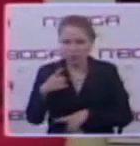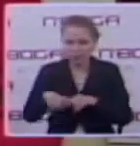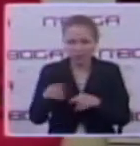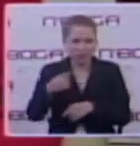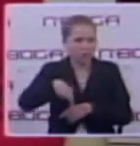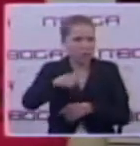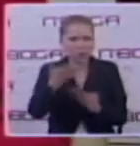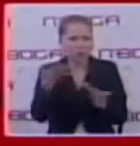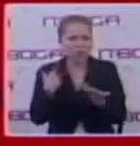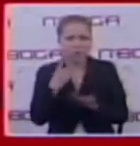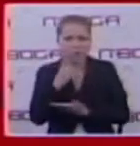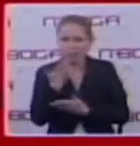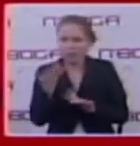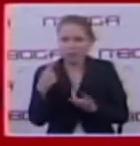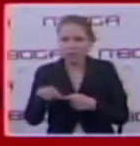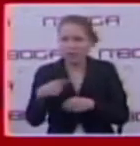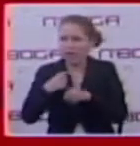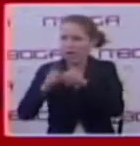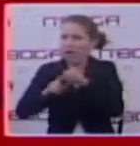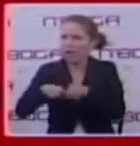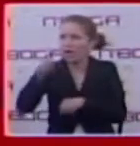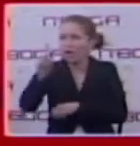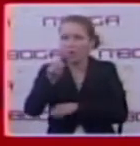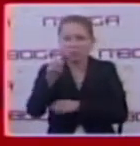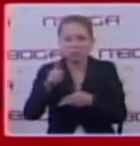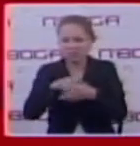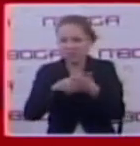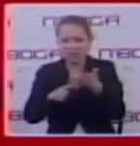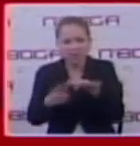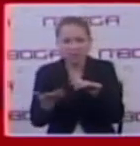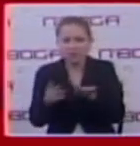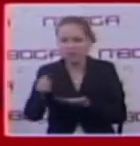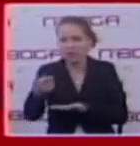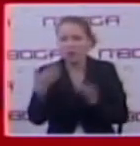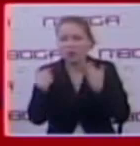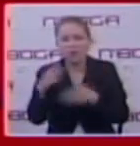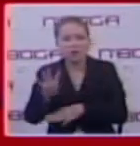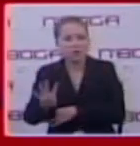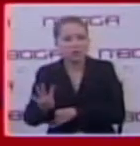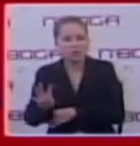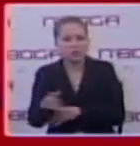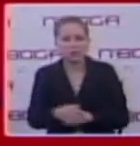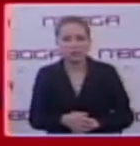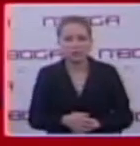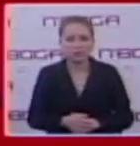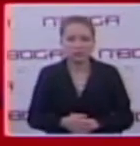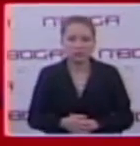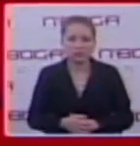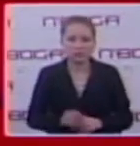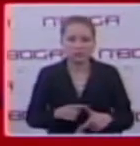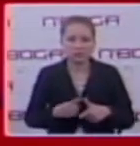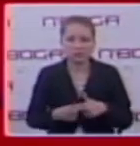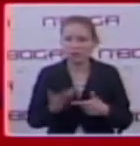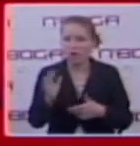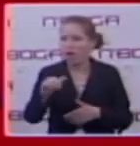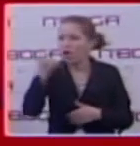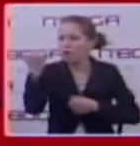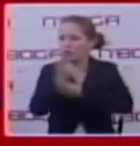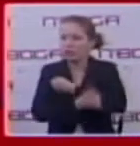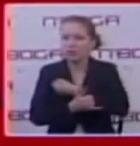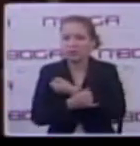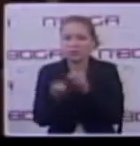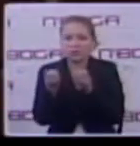muchas chocolaterías. O sea, por ejemplo, en Quito tenemos unas 5, en Guayaquil hay unas 4. O sea, no hay como en otros países